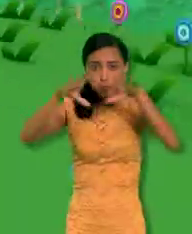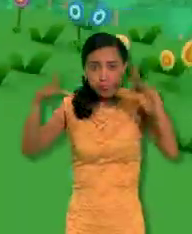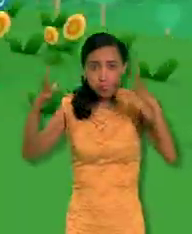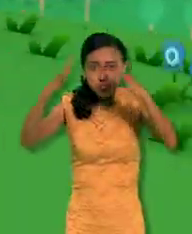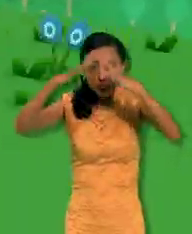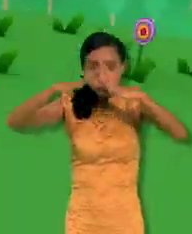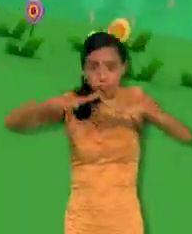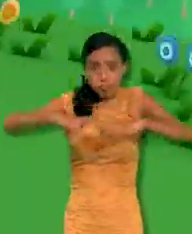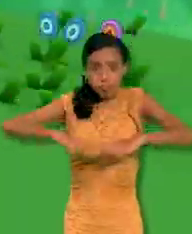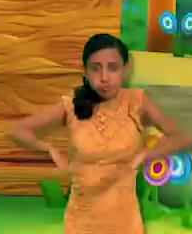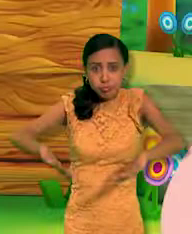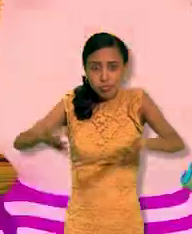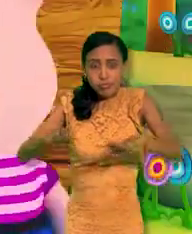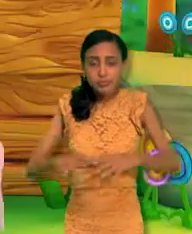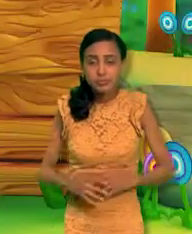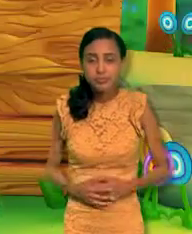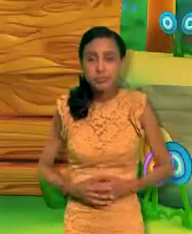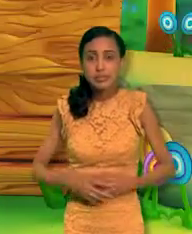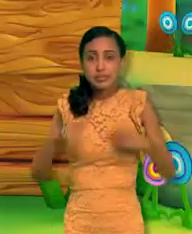¡Oh!